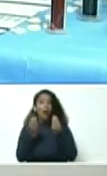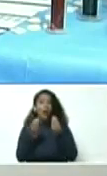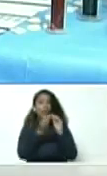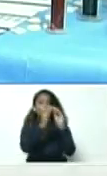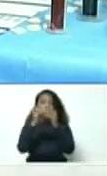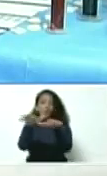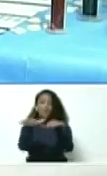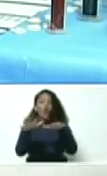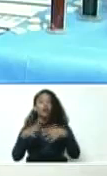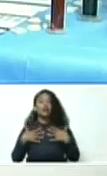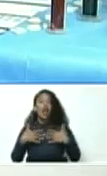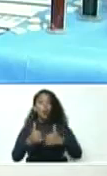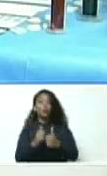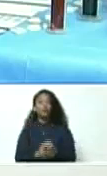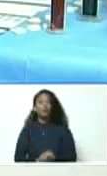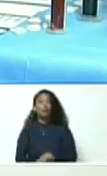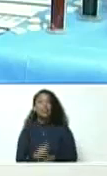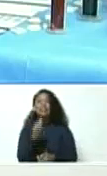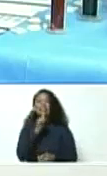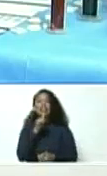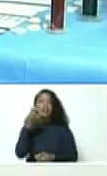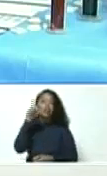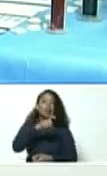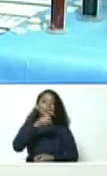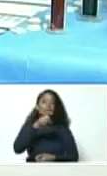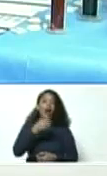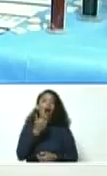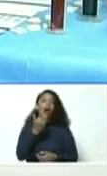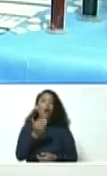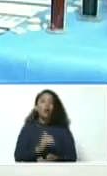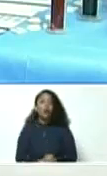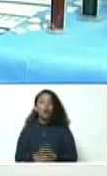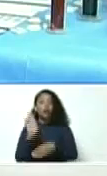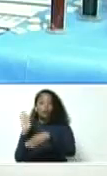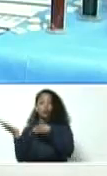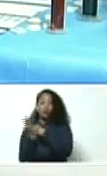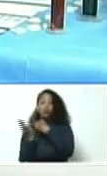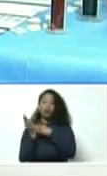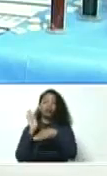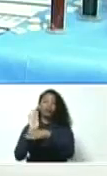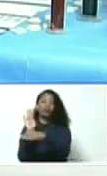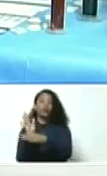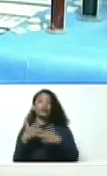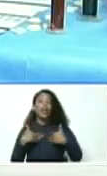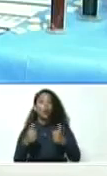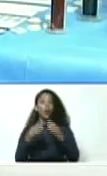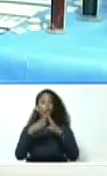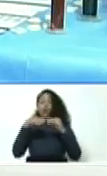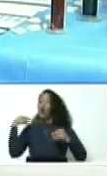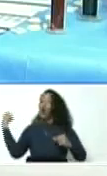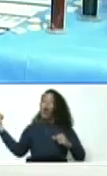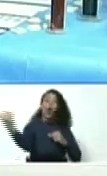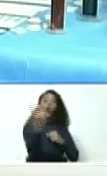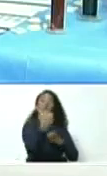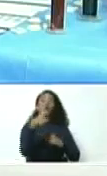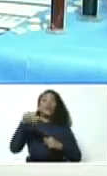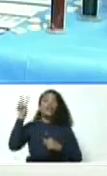restablecer la salud de quien lo necesita, cuidar la salud de todos y de todas,